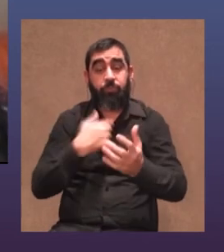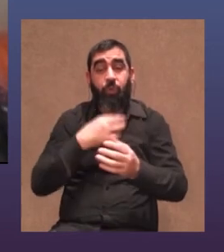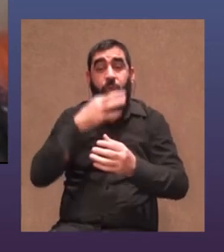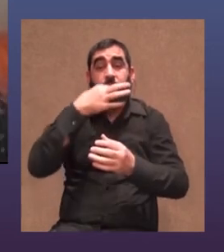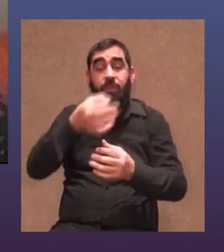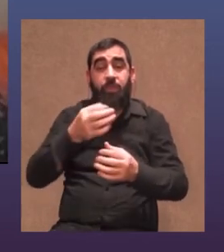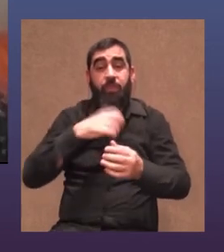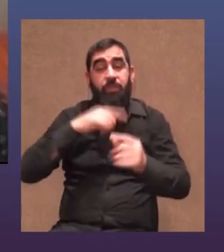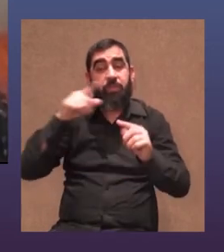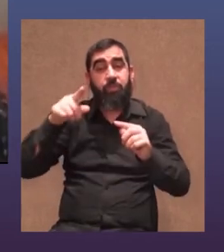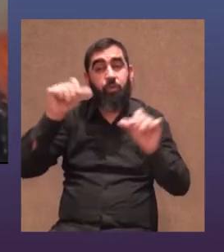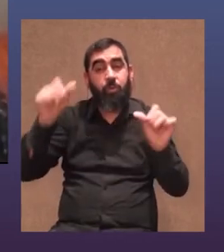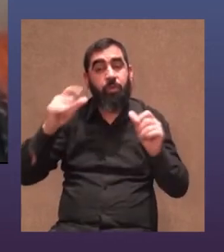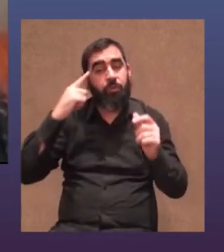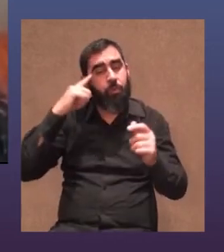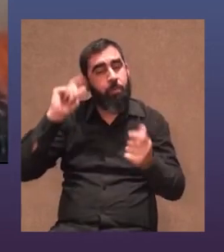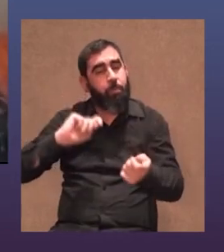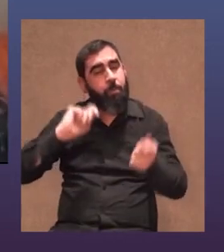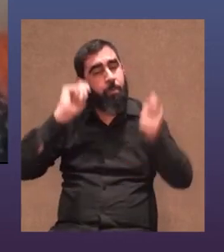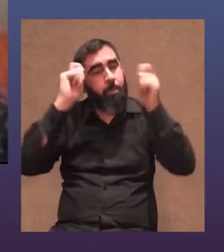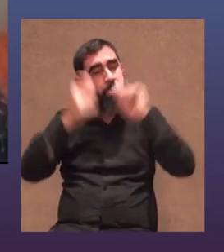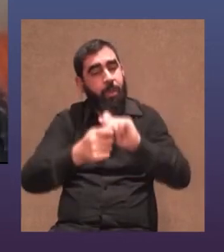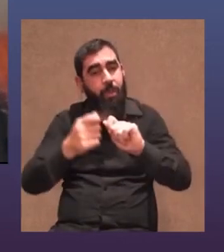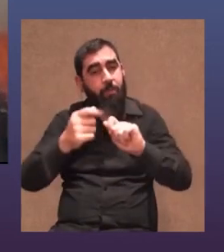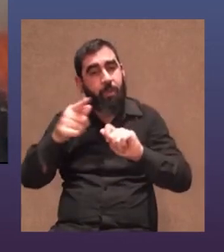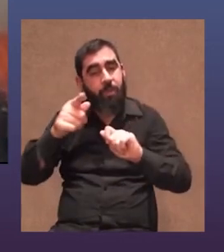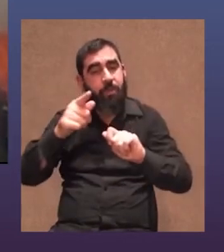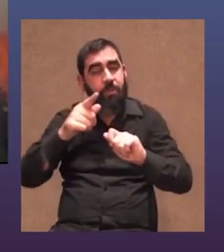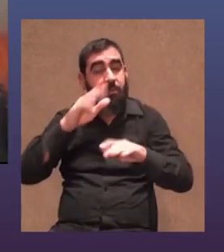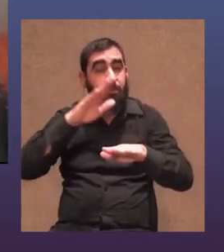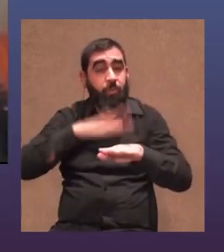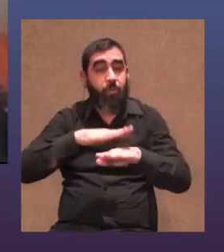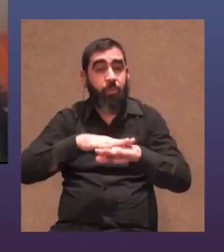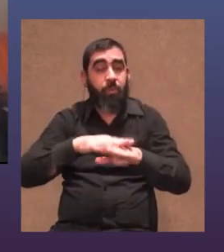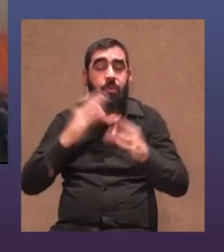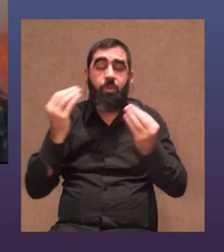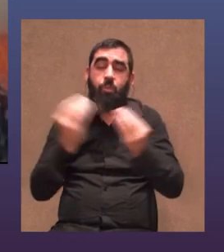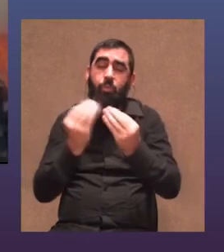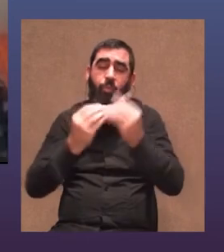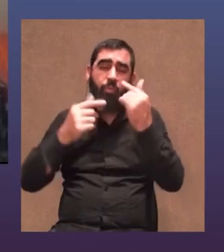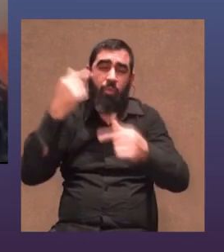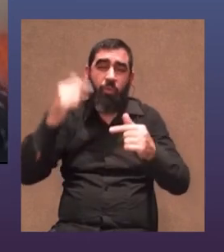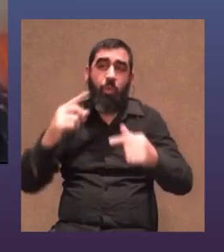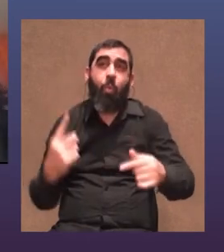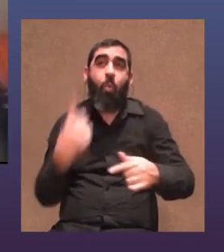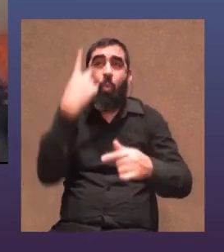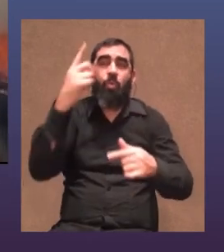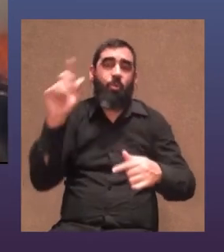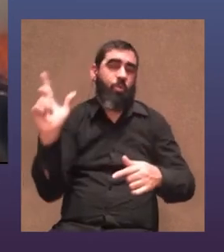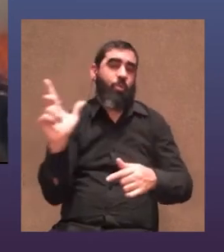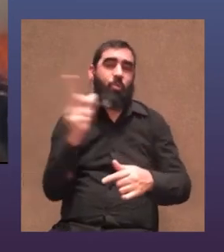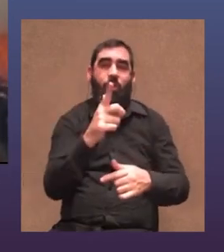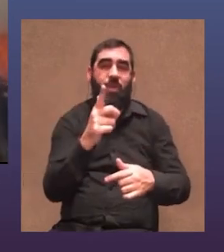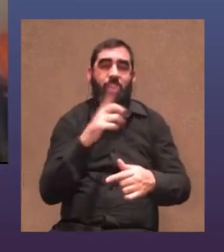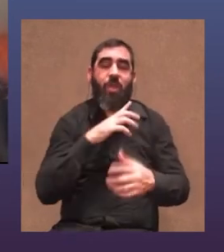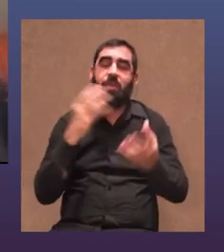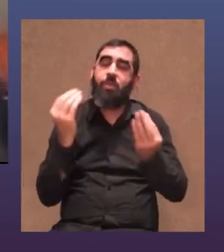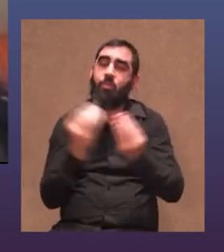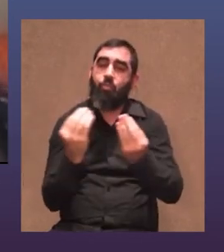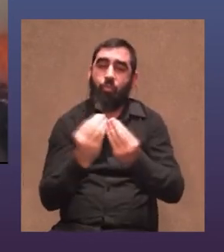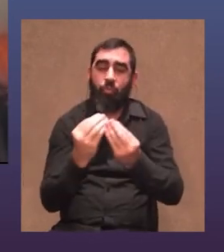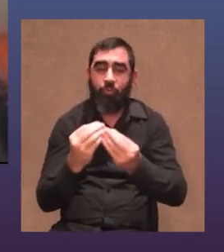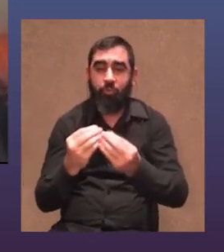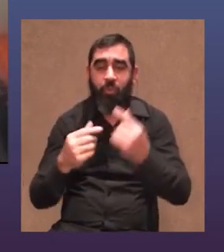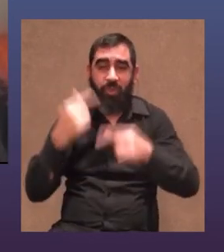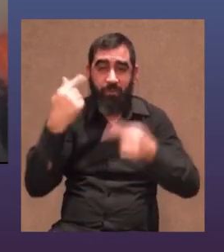dije, me transporto, no encuentro en este momento otro término, con muchos, muchos géneros. No tengo uno solo que diga, con esto yo me